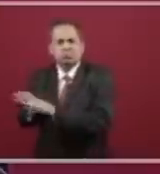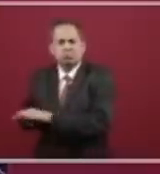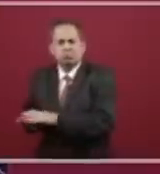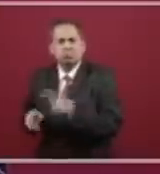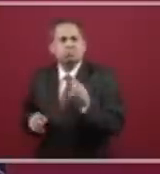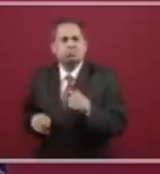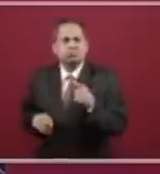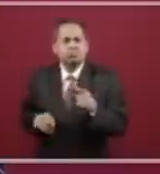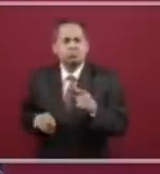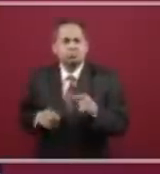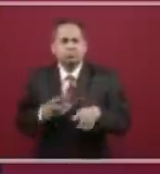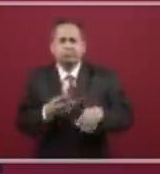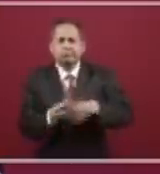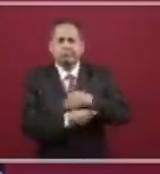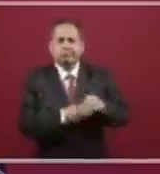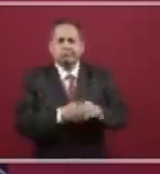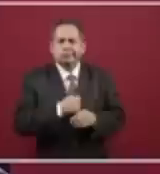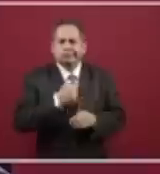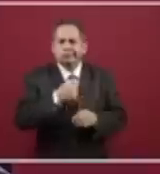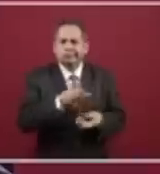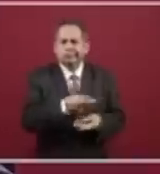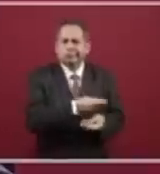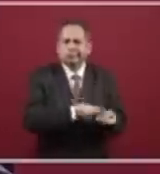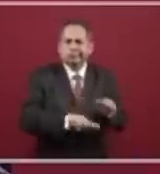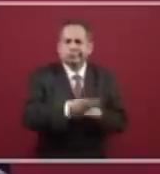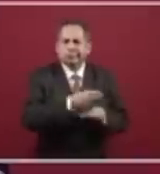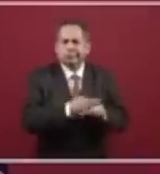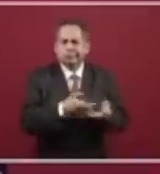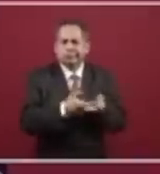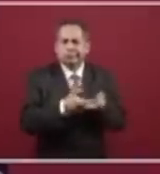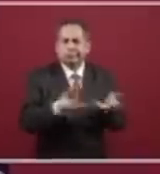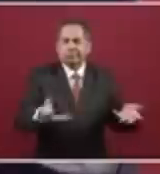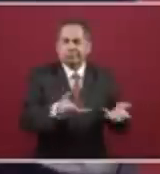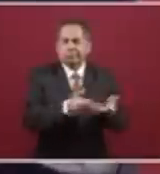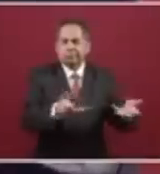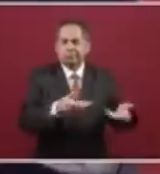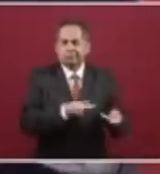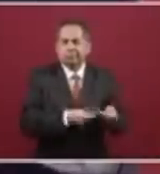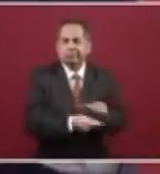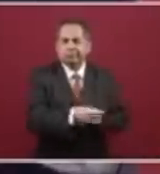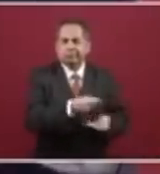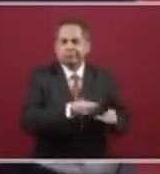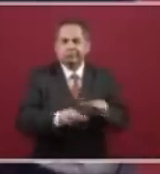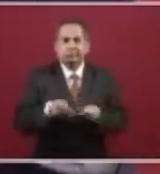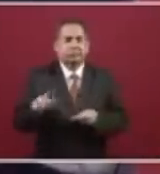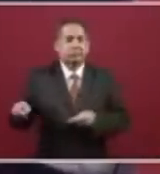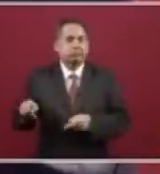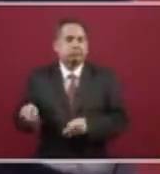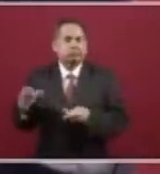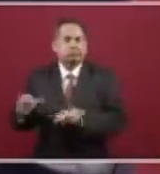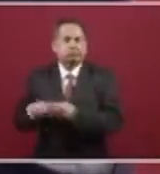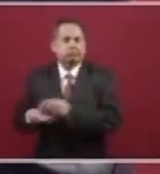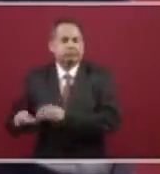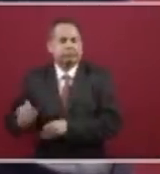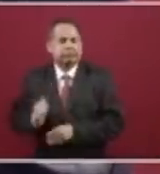para traficar con los terrenos de los dos aeropuertos